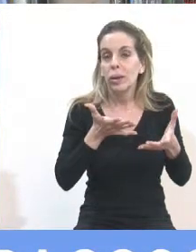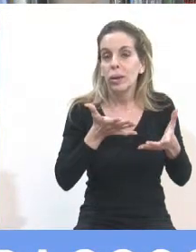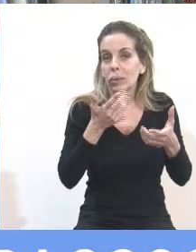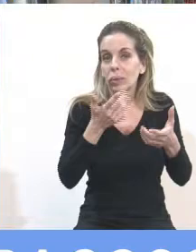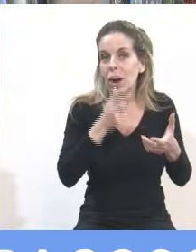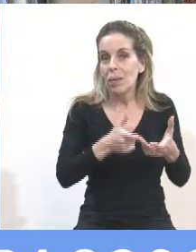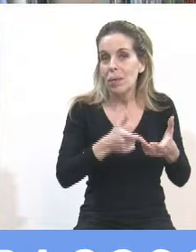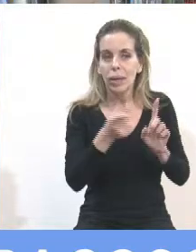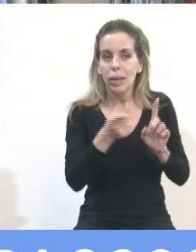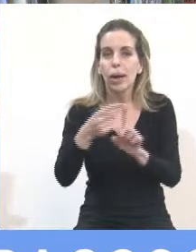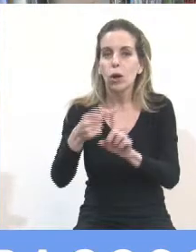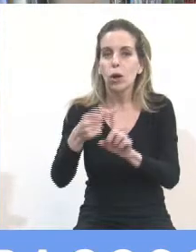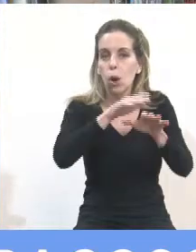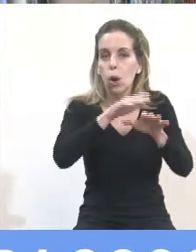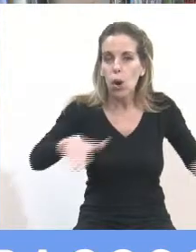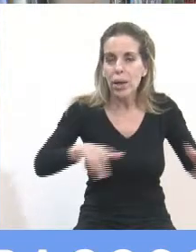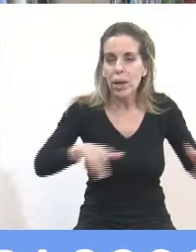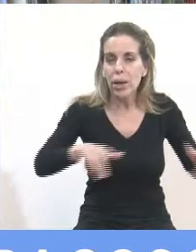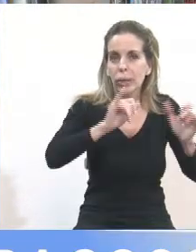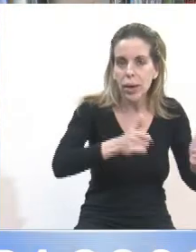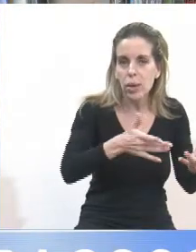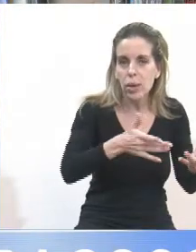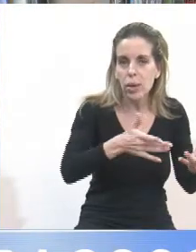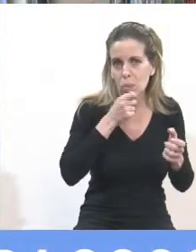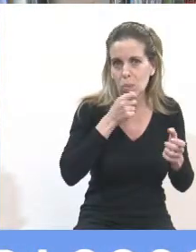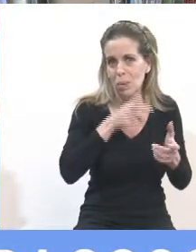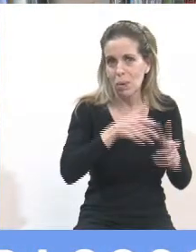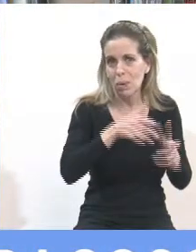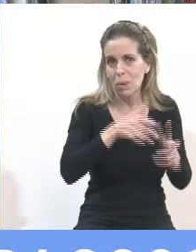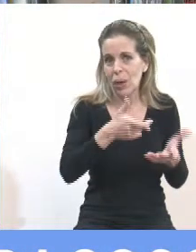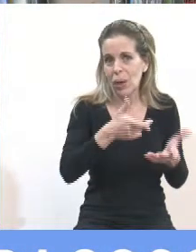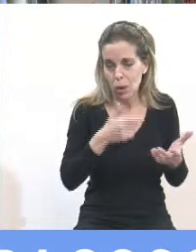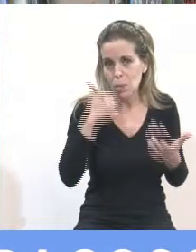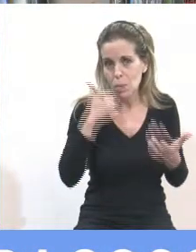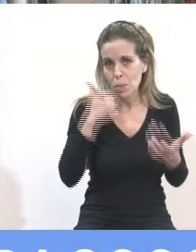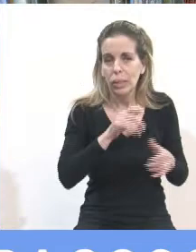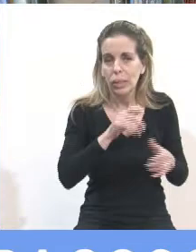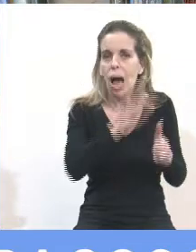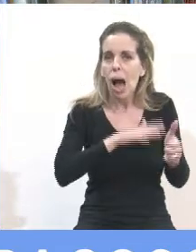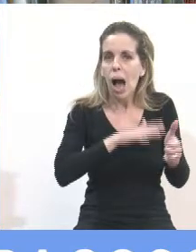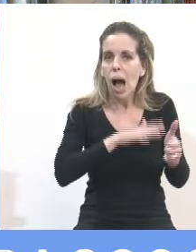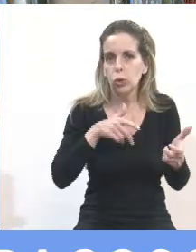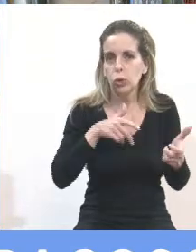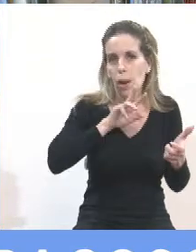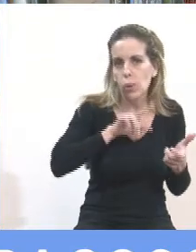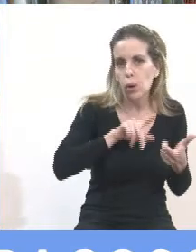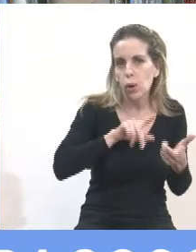potenciar los distintos tipos de abusos, sobre todo a las niñas y a las mujeres. Como bien